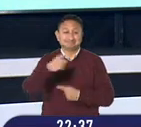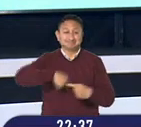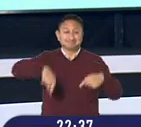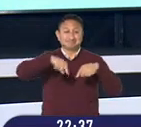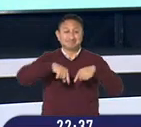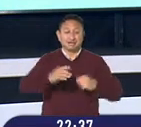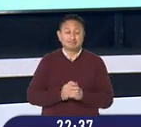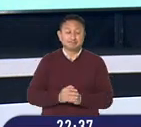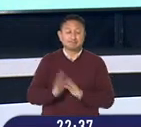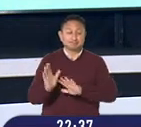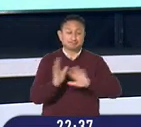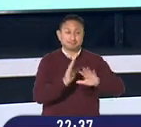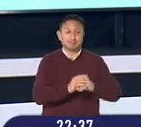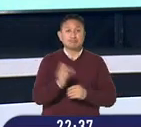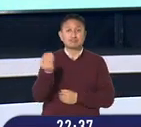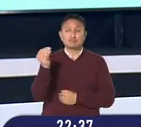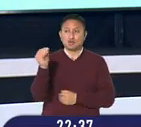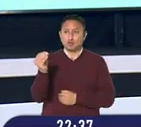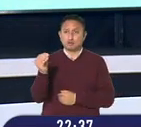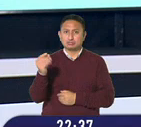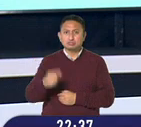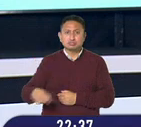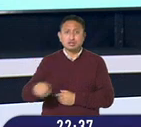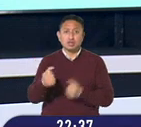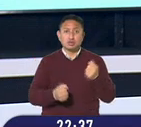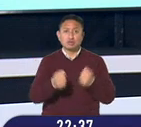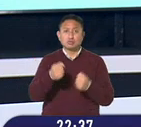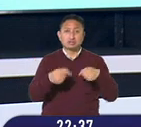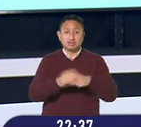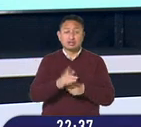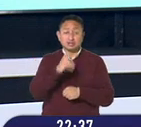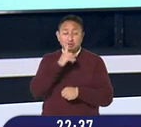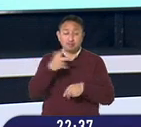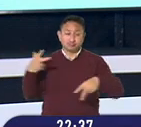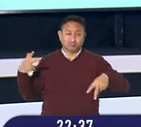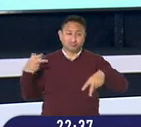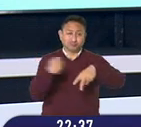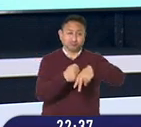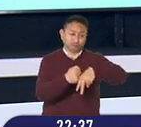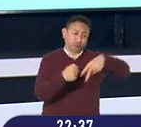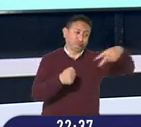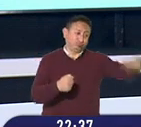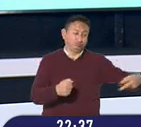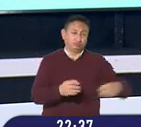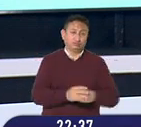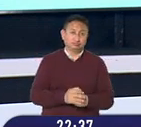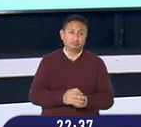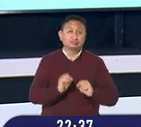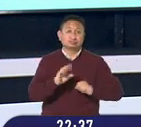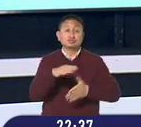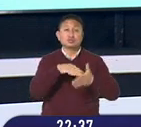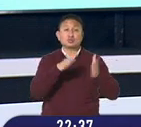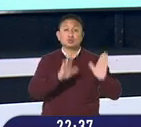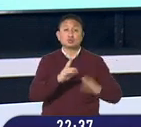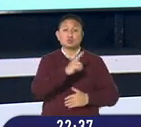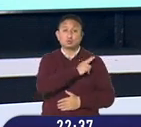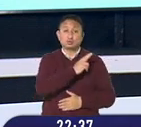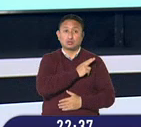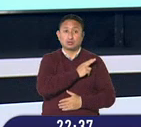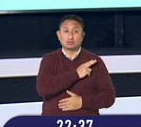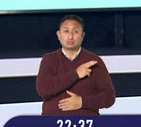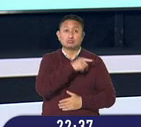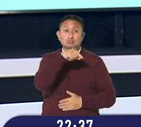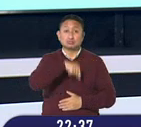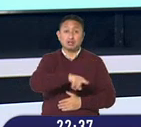Regresamos, un joven fue arrollado por un vehículo en La Tacunga. Se presume que se trataba de un estudiante universitario